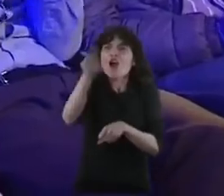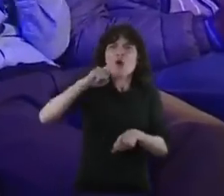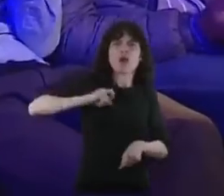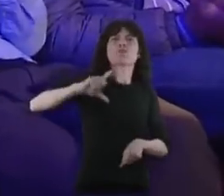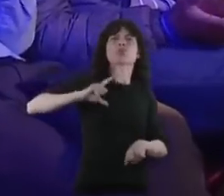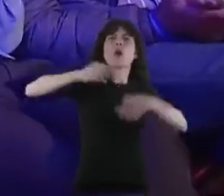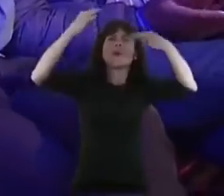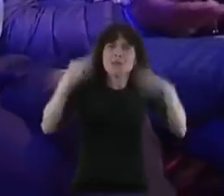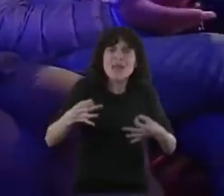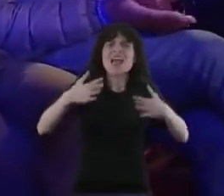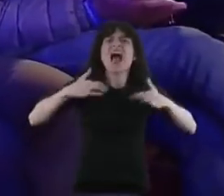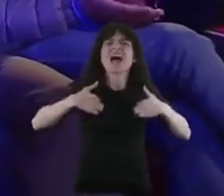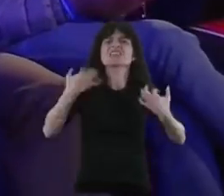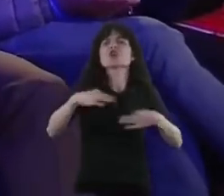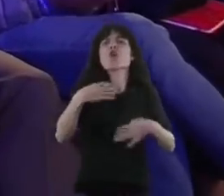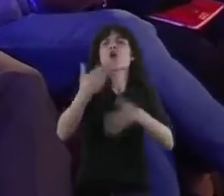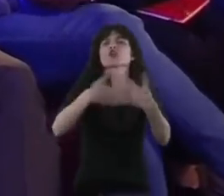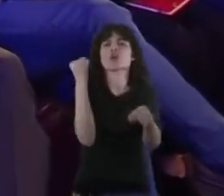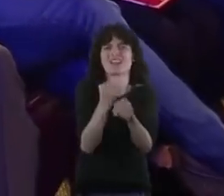Para eso hay que trabajar.